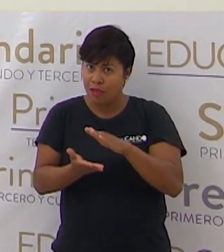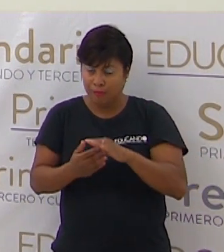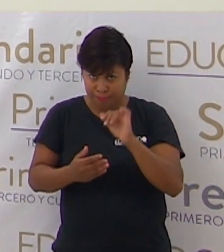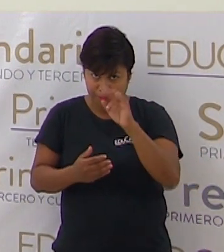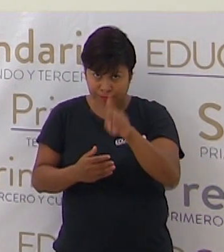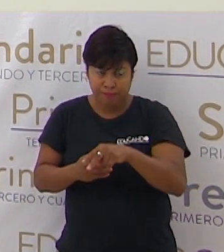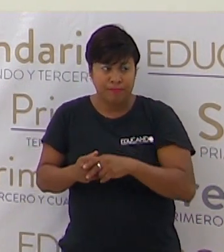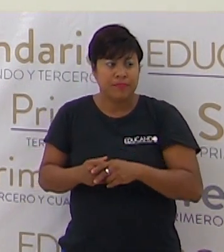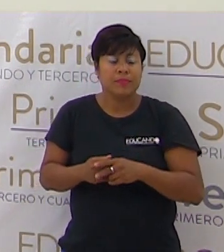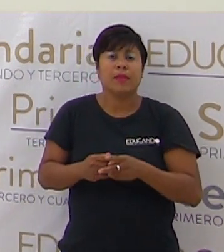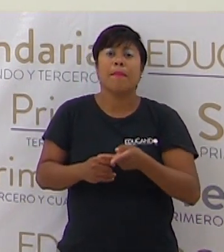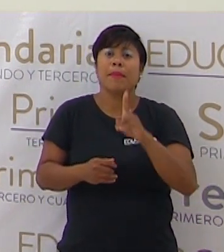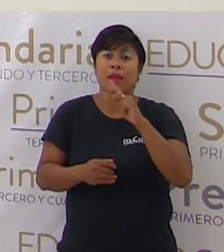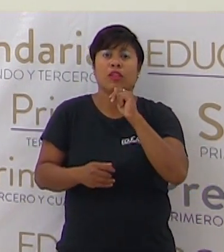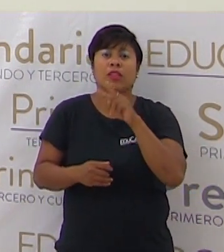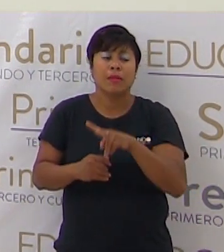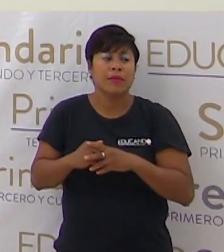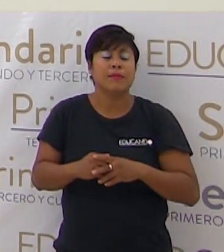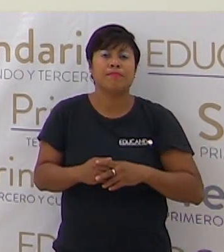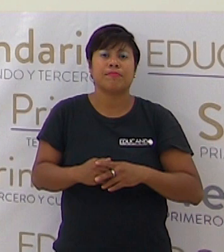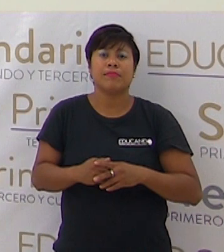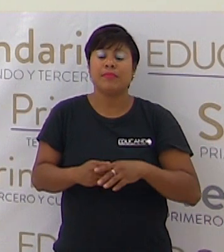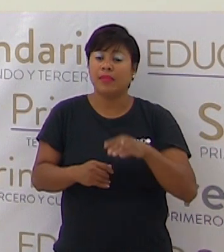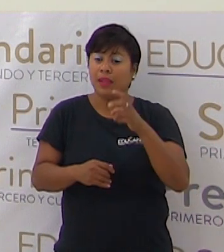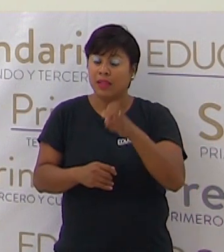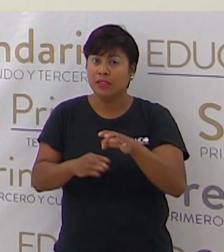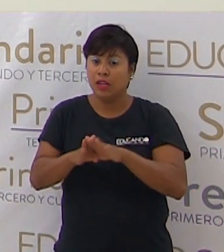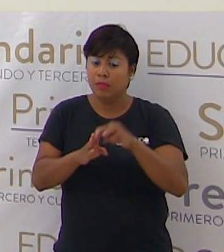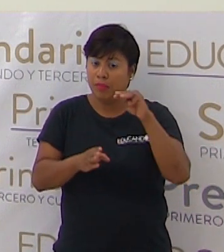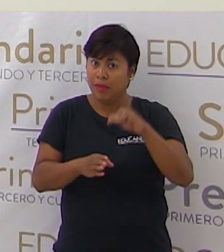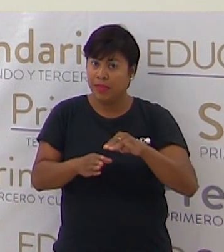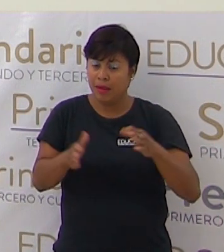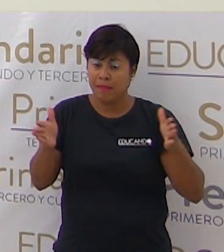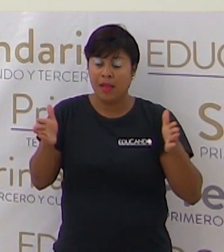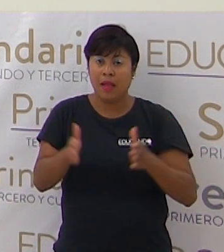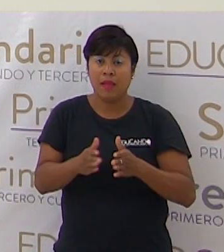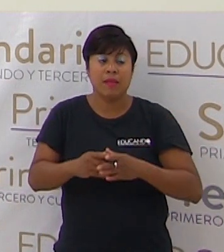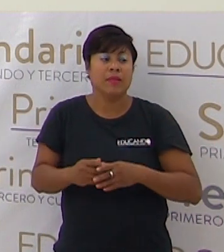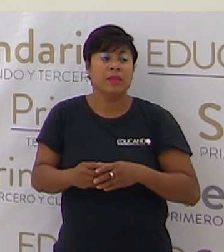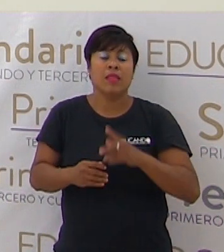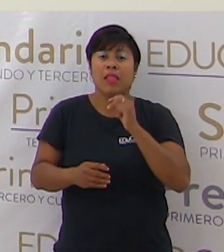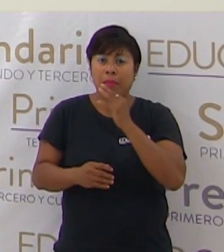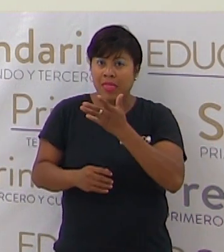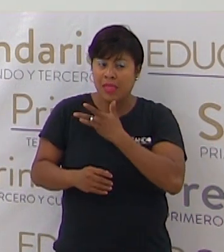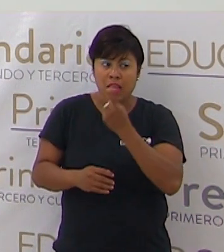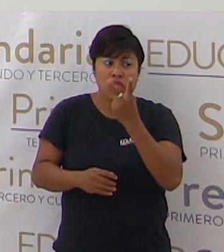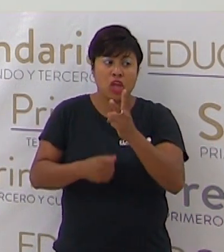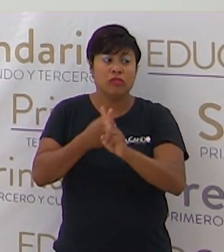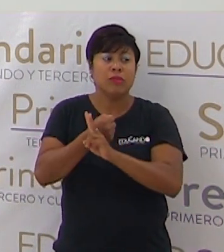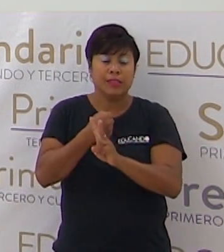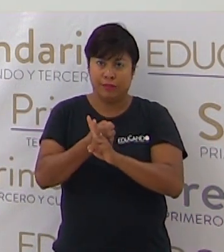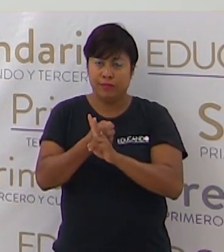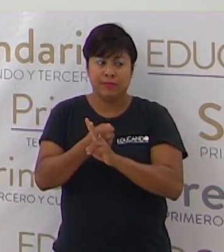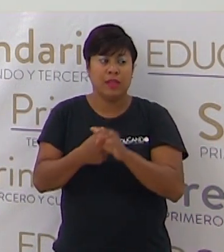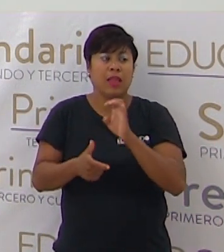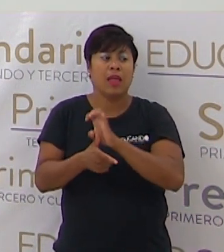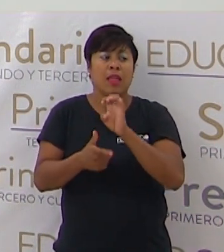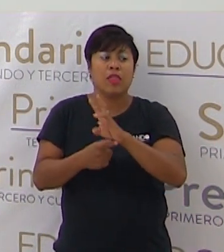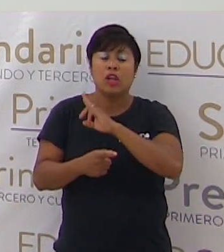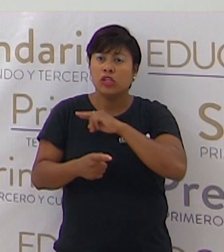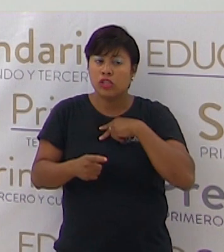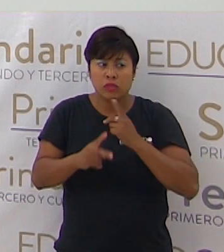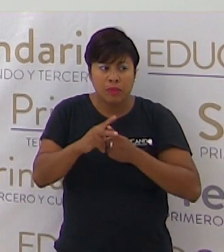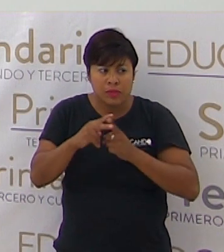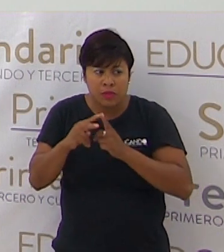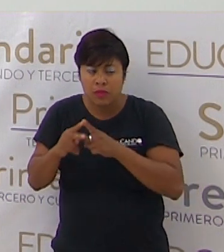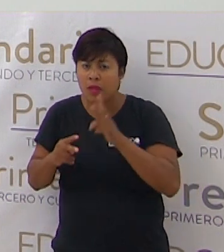¿verdad? Pero también a una mediana o pequeña le caben dos vasos. Entonces, vamos a